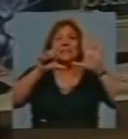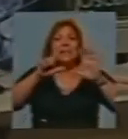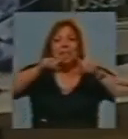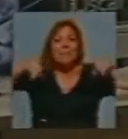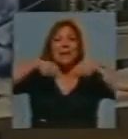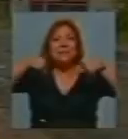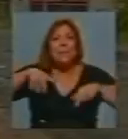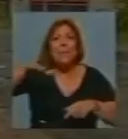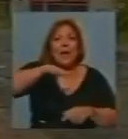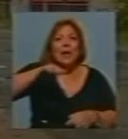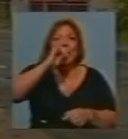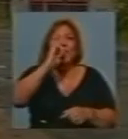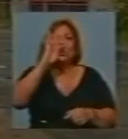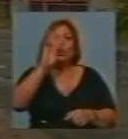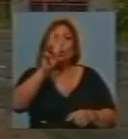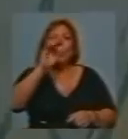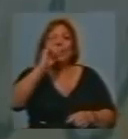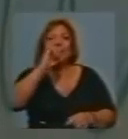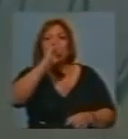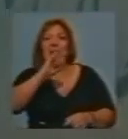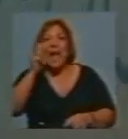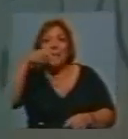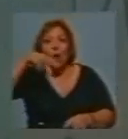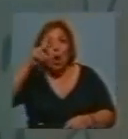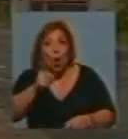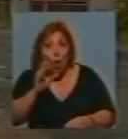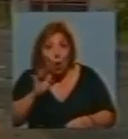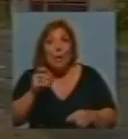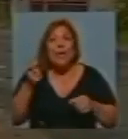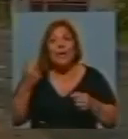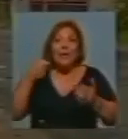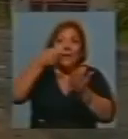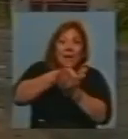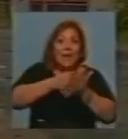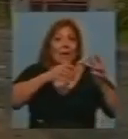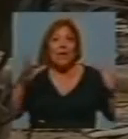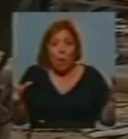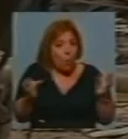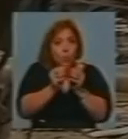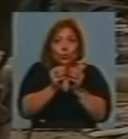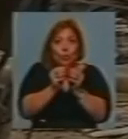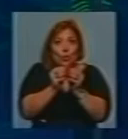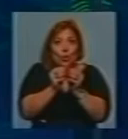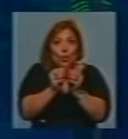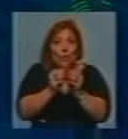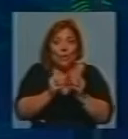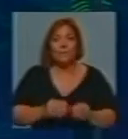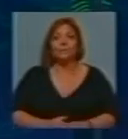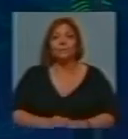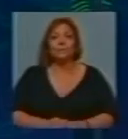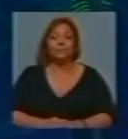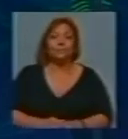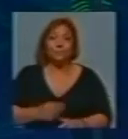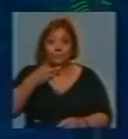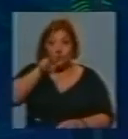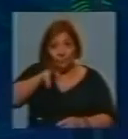Manzanas, del barrio Ituzaingó, que complementa todas las obras del cilindro municipal. A dos meses